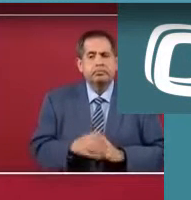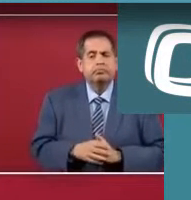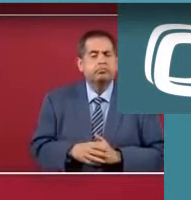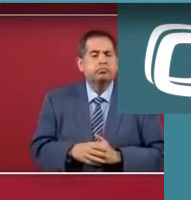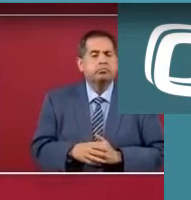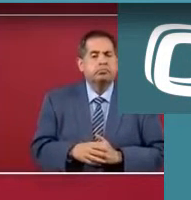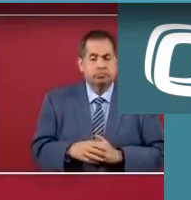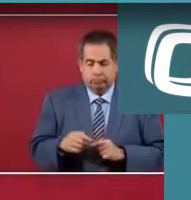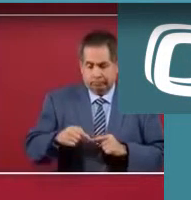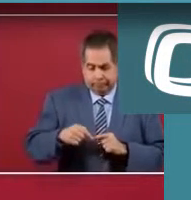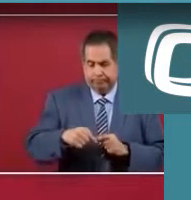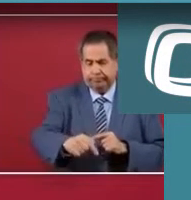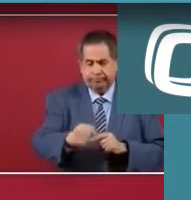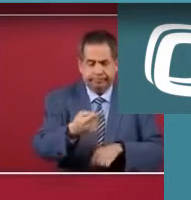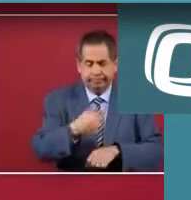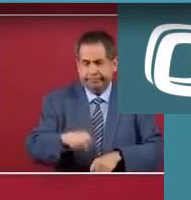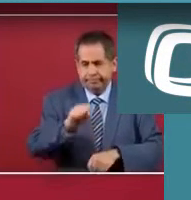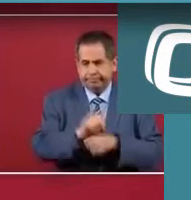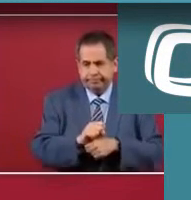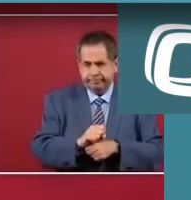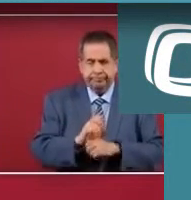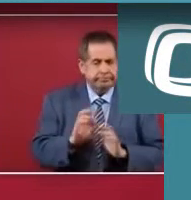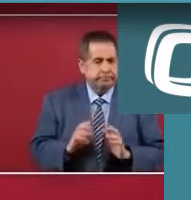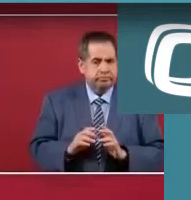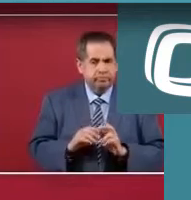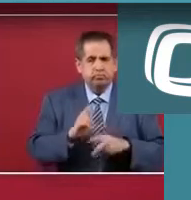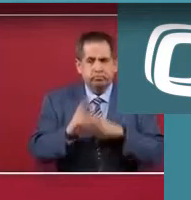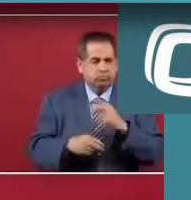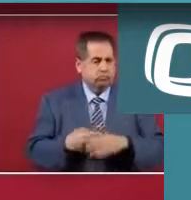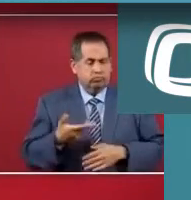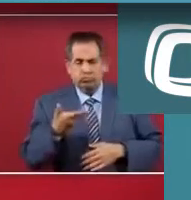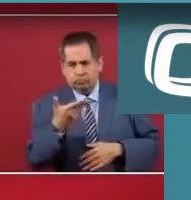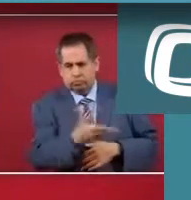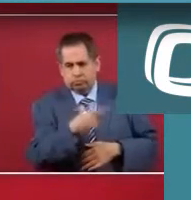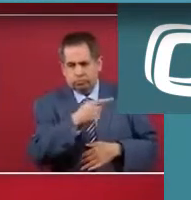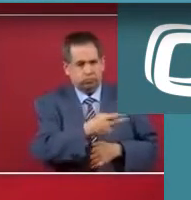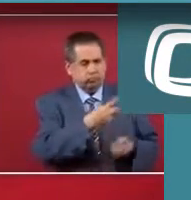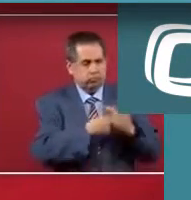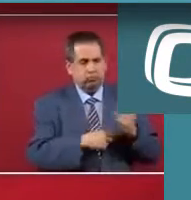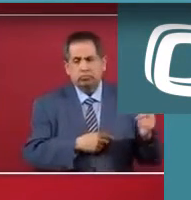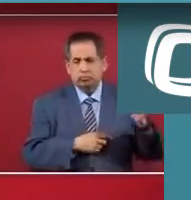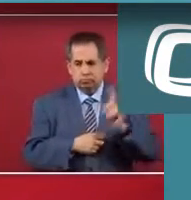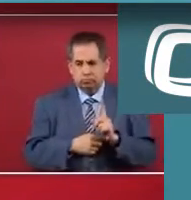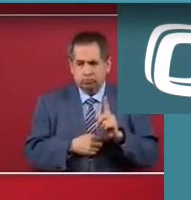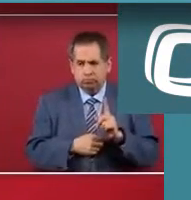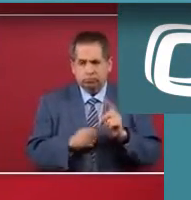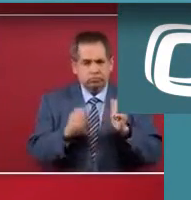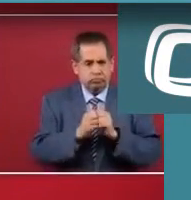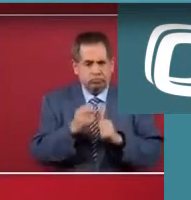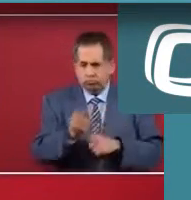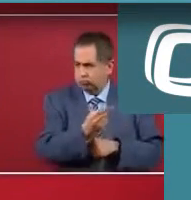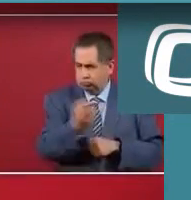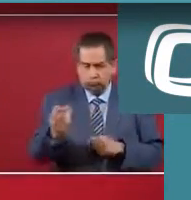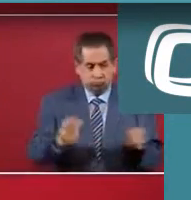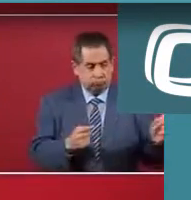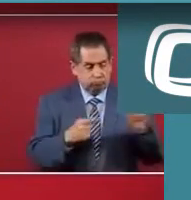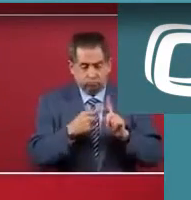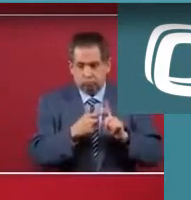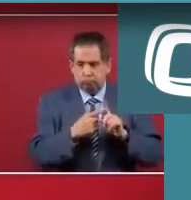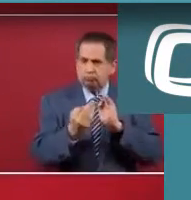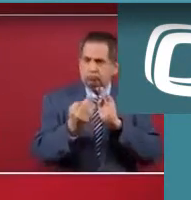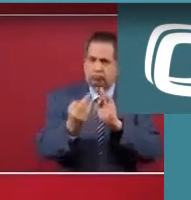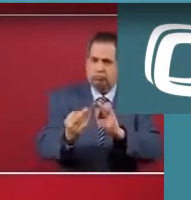Obrador afirmó que durante la reunión que tuvo con Guillermo García, titular de la Comisión Reguladora de Energía, dejó claro que